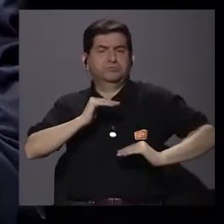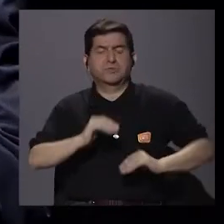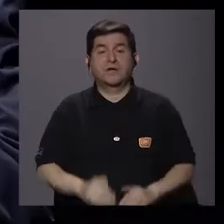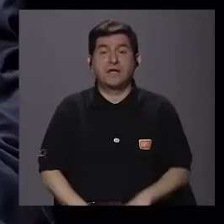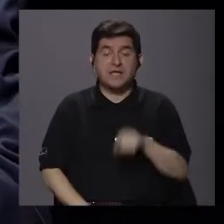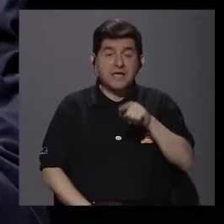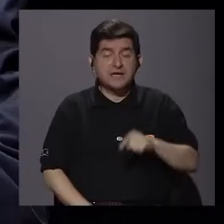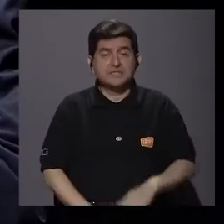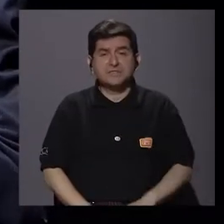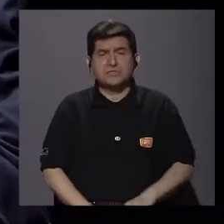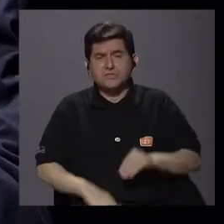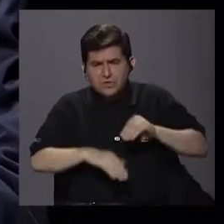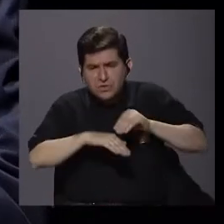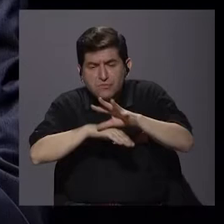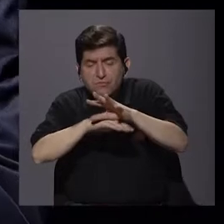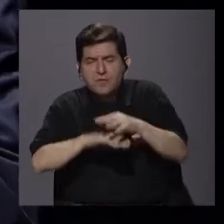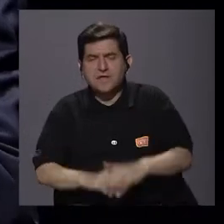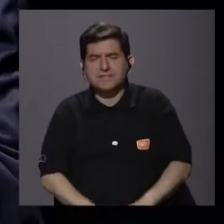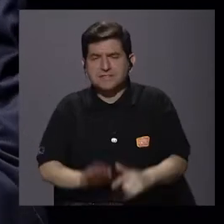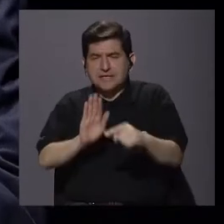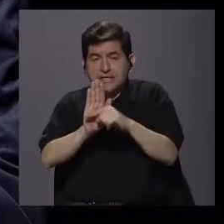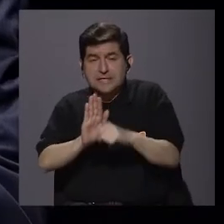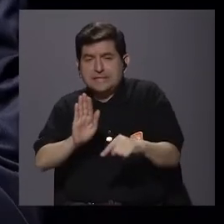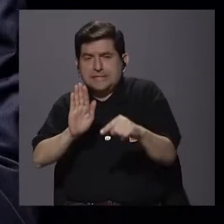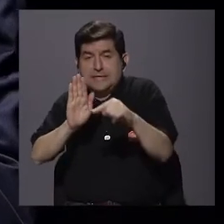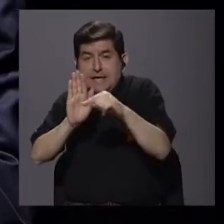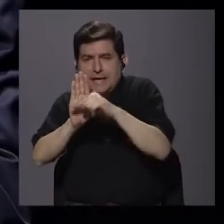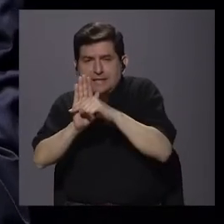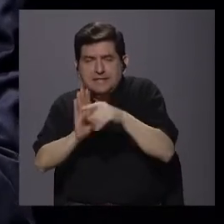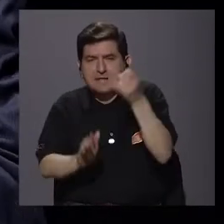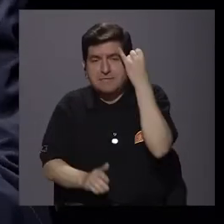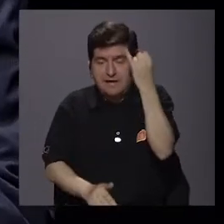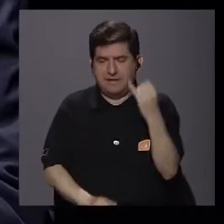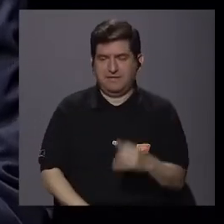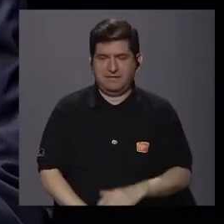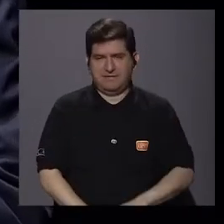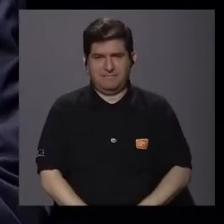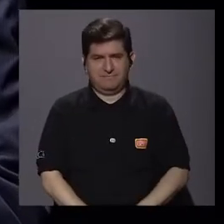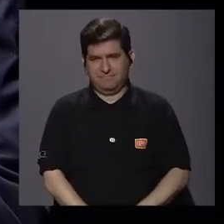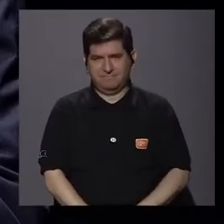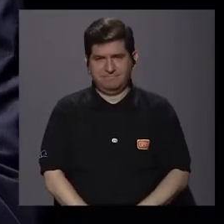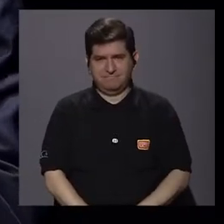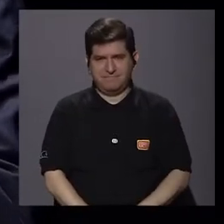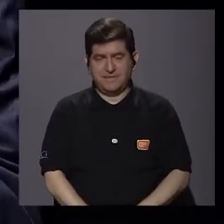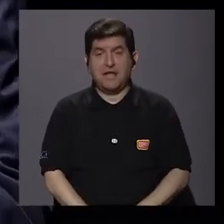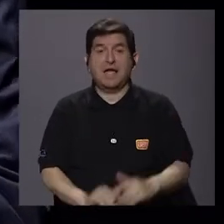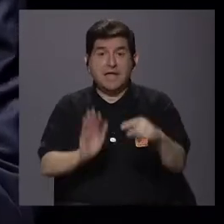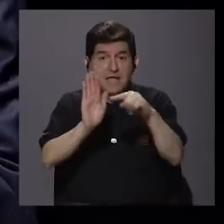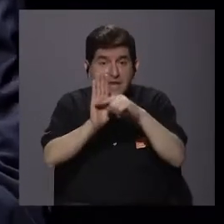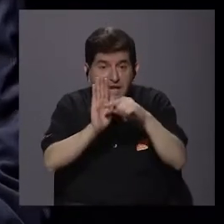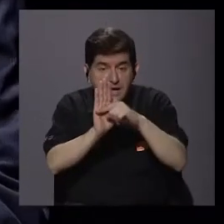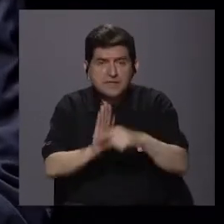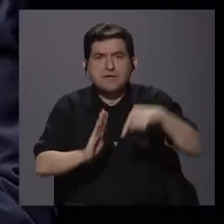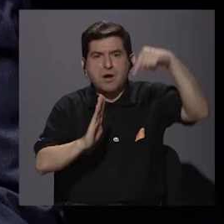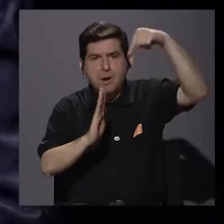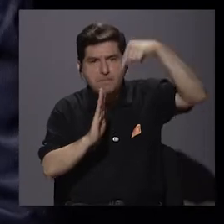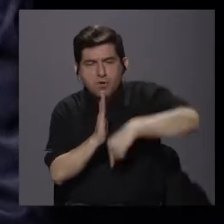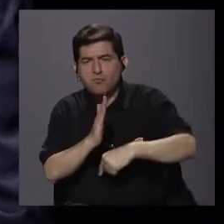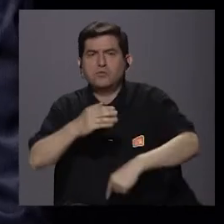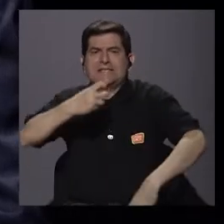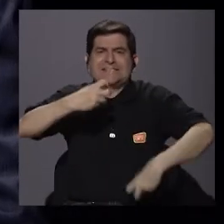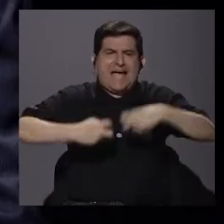esto arrastra el pesimismo arrastra hacia lo negativo y lo negativo agudiza las